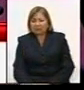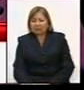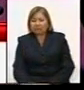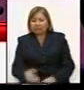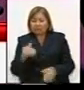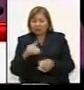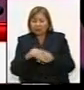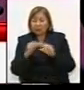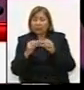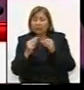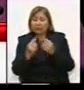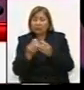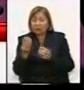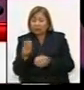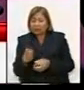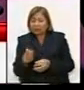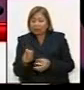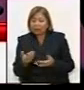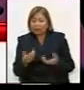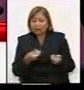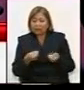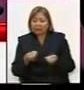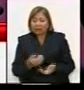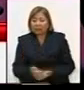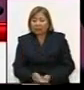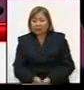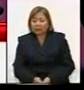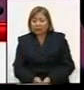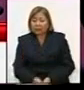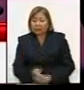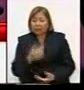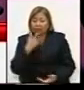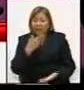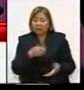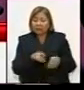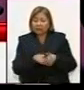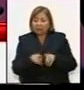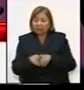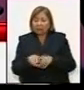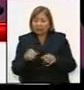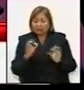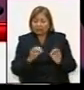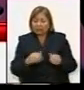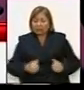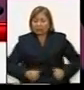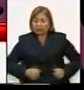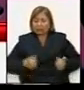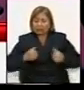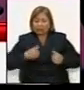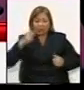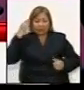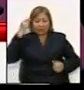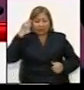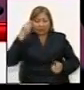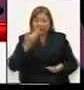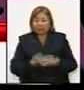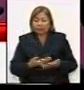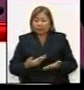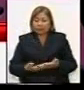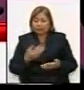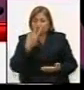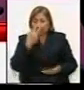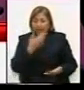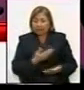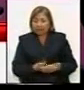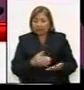esos grupitos que ahora toman diferentes nombres. Y eso también afecta la vida política. Estamos viendo, señora